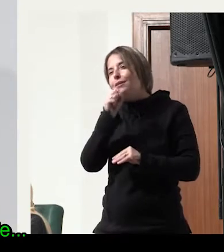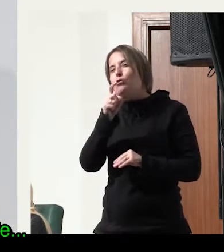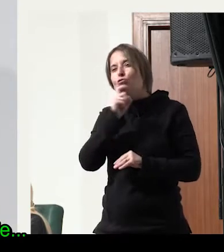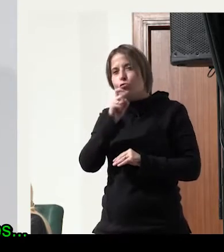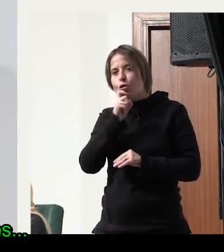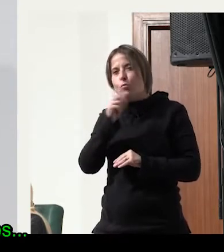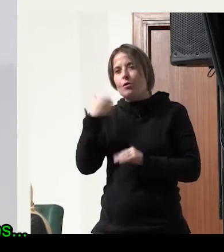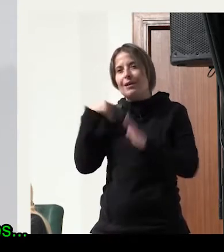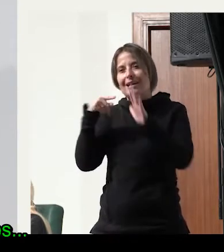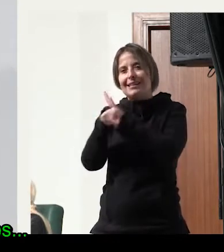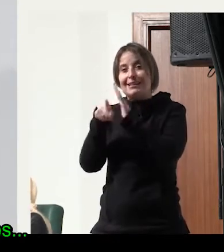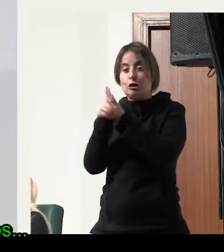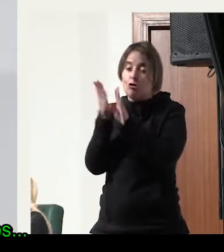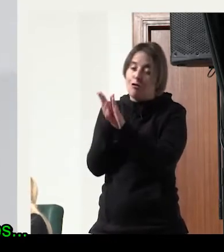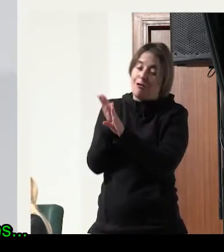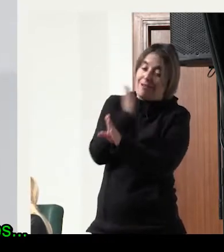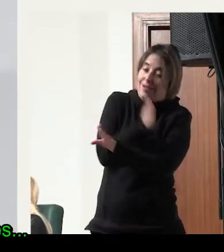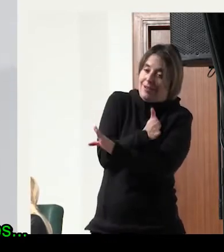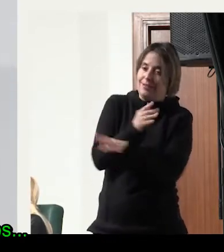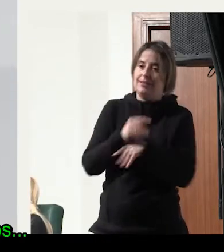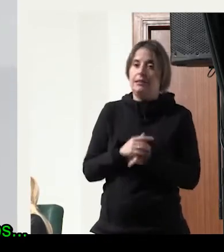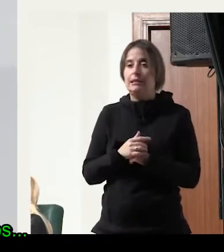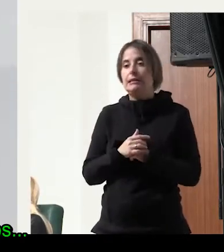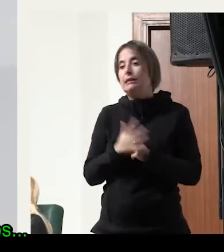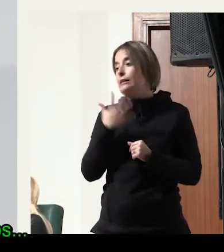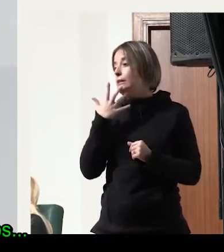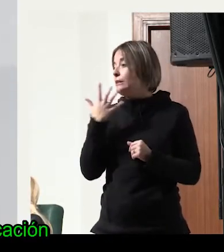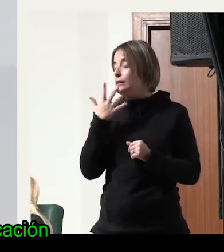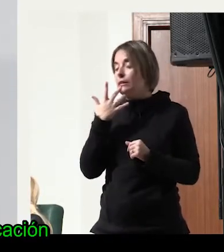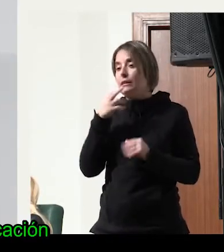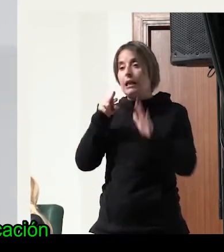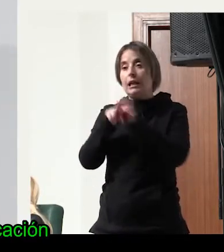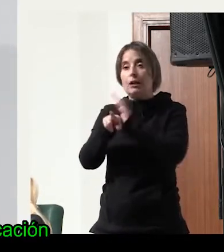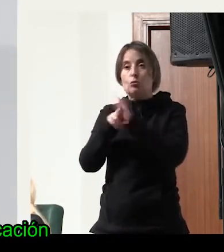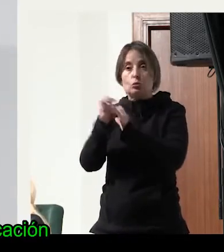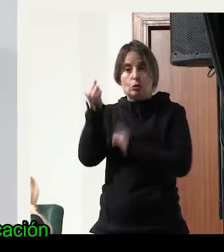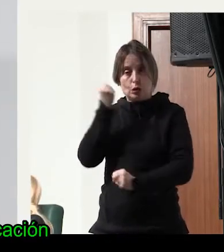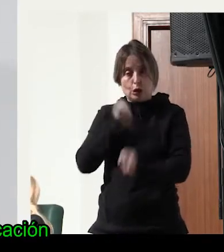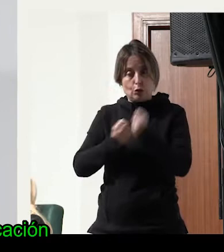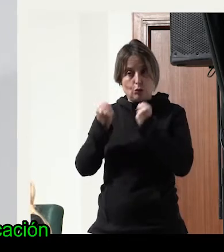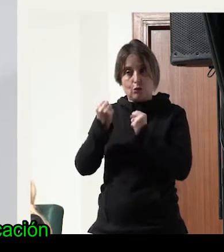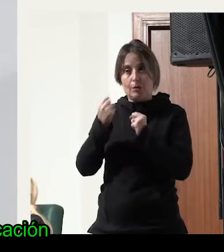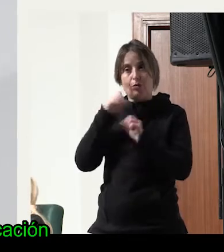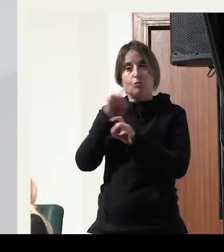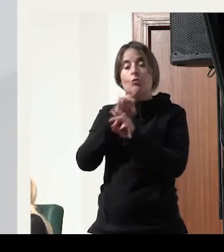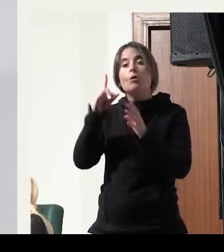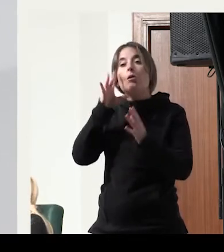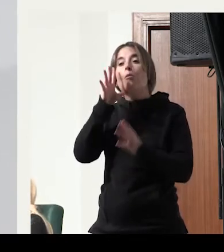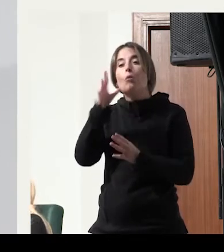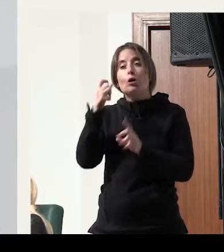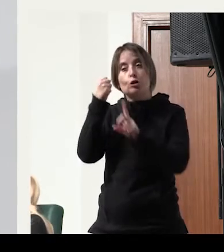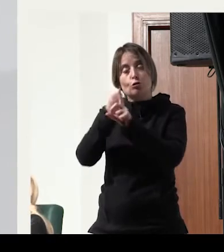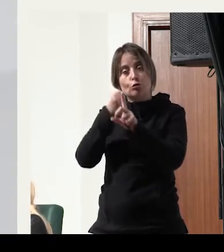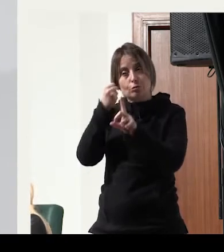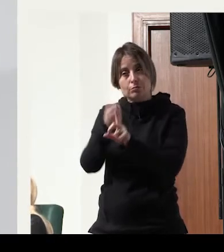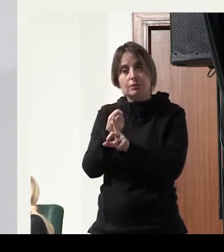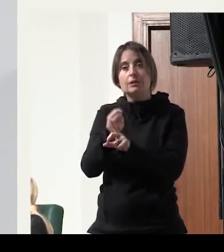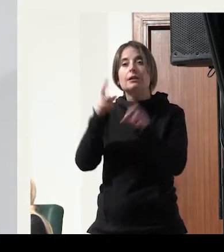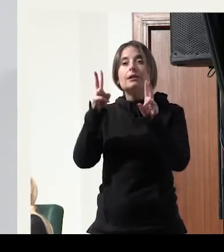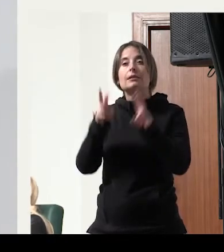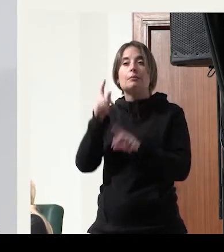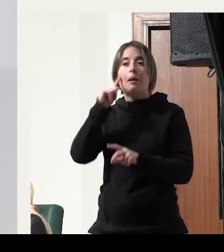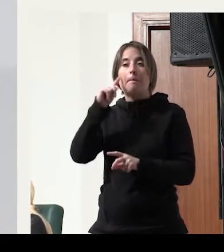gestionando desde... Entonces, claro, si no tienes medios económicos, pues por supuesto, entonces por eso es importante toda la reivindicación de los pensionistas y